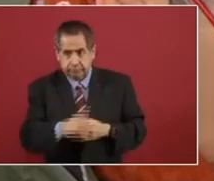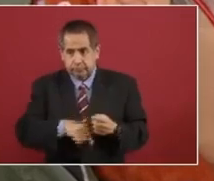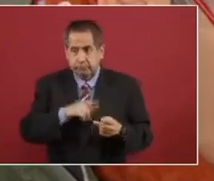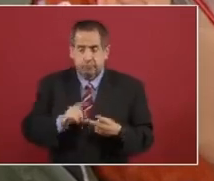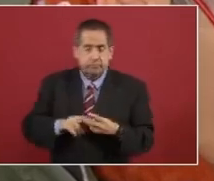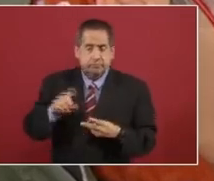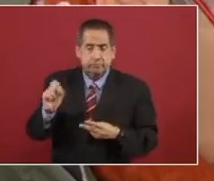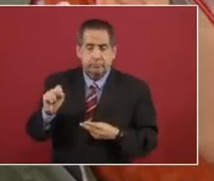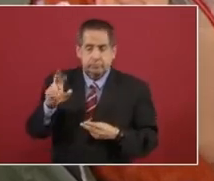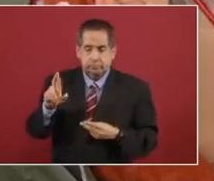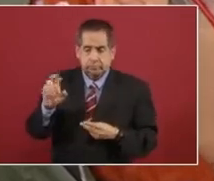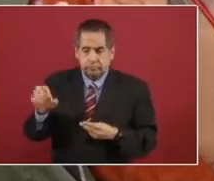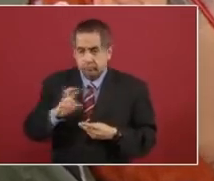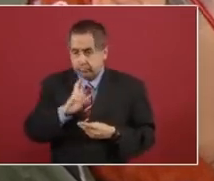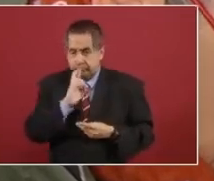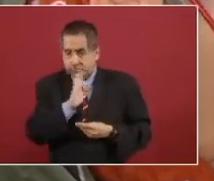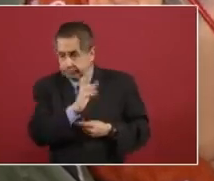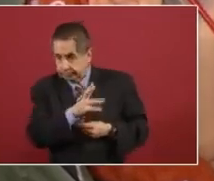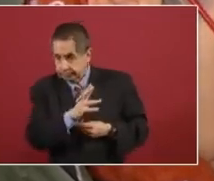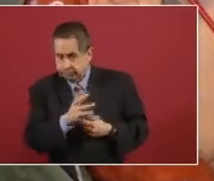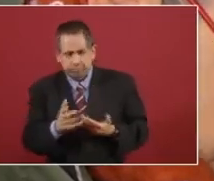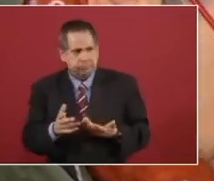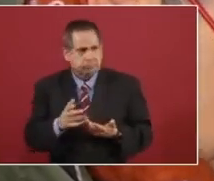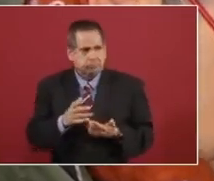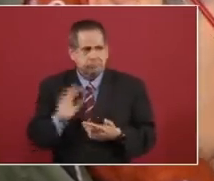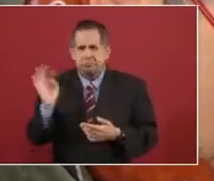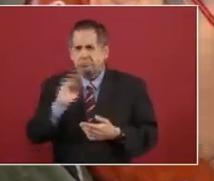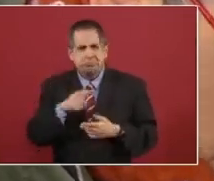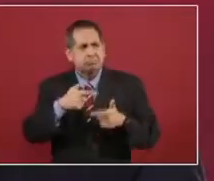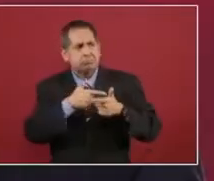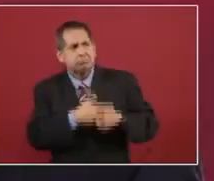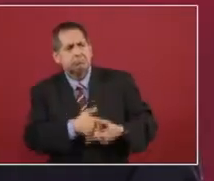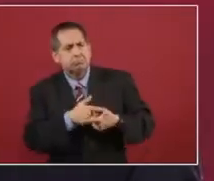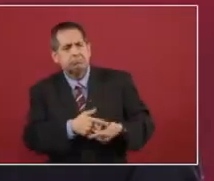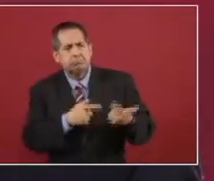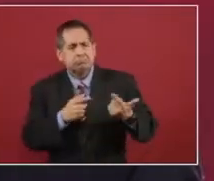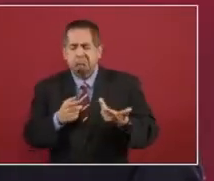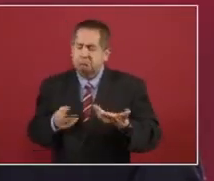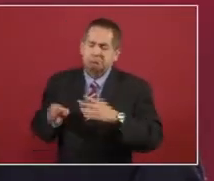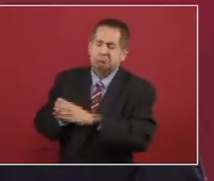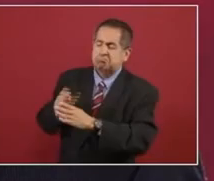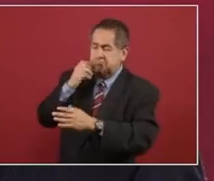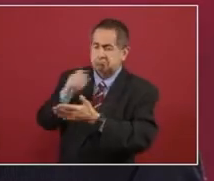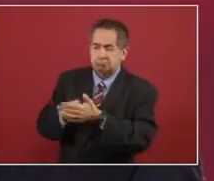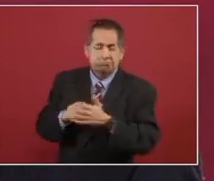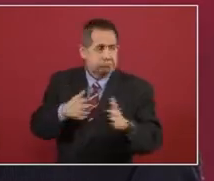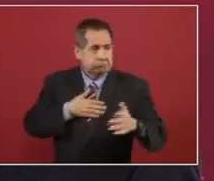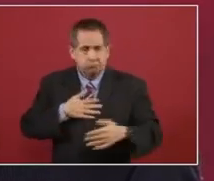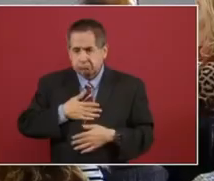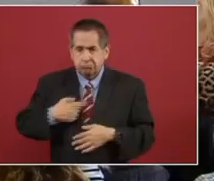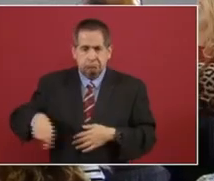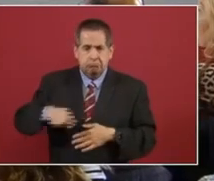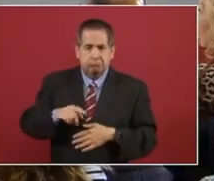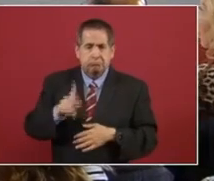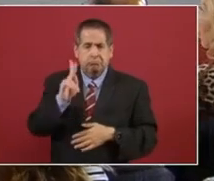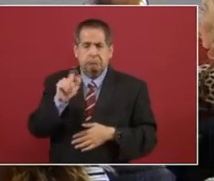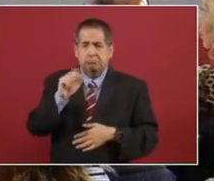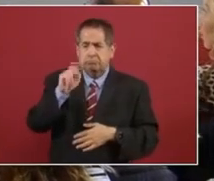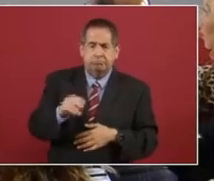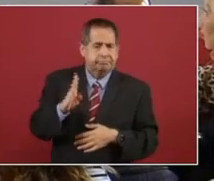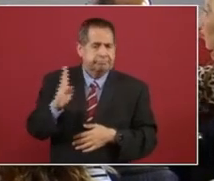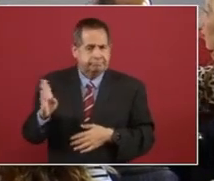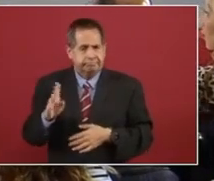la Secretaría de Relaciones Exteriores. De continuar esto, ¿existe un plan B del